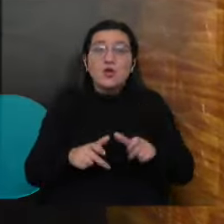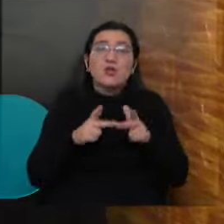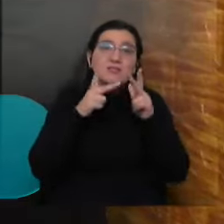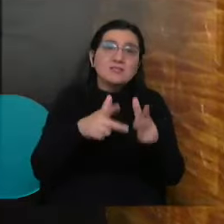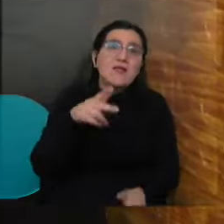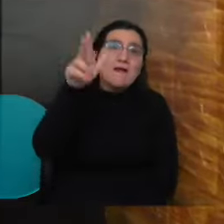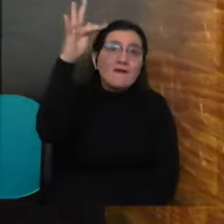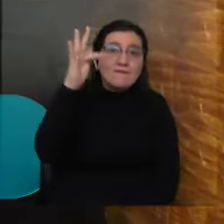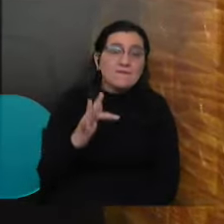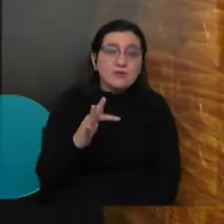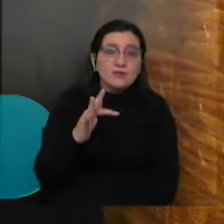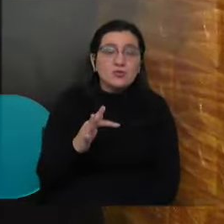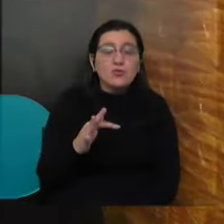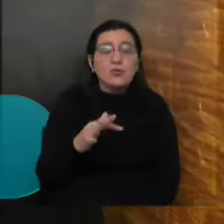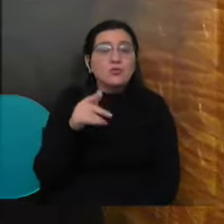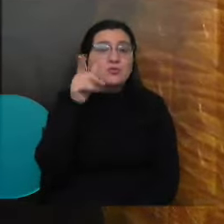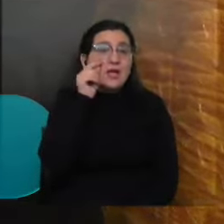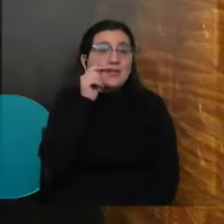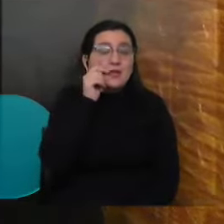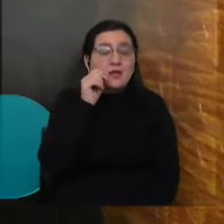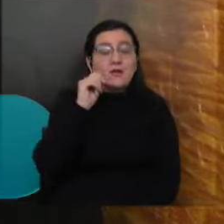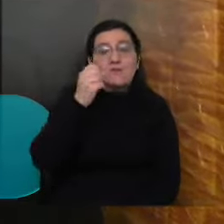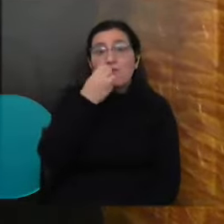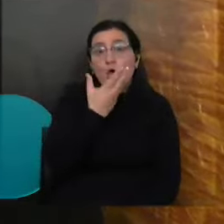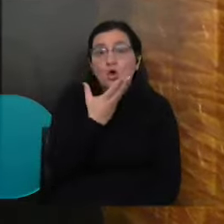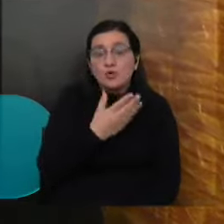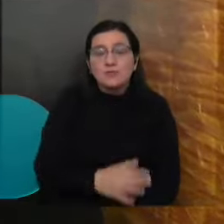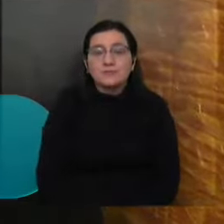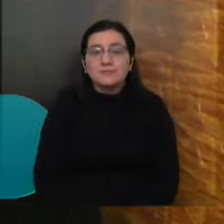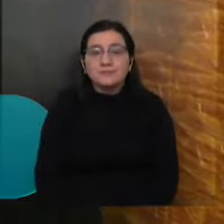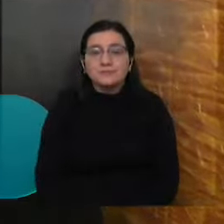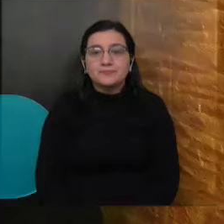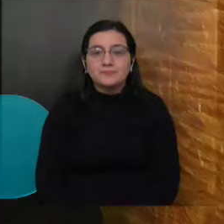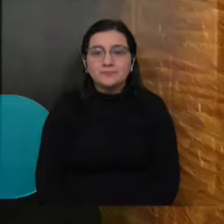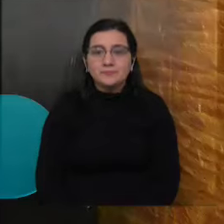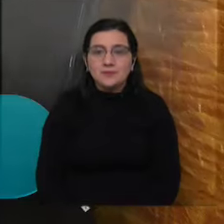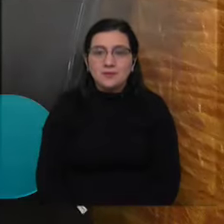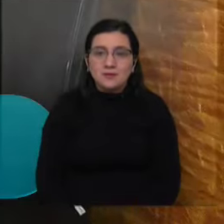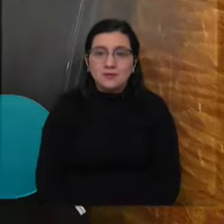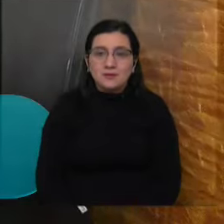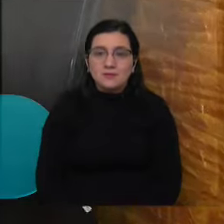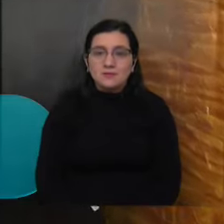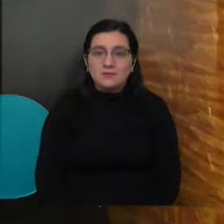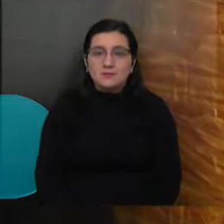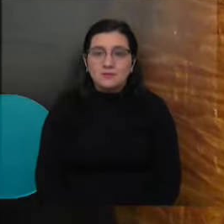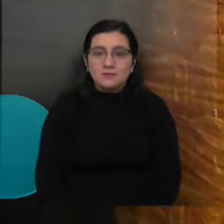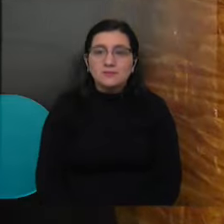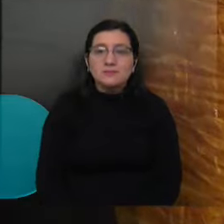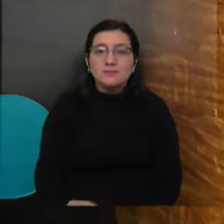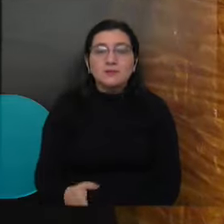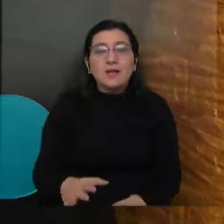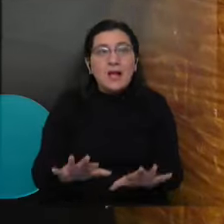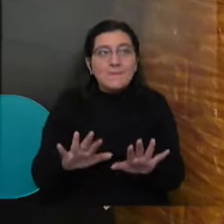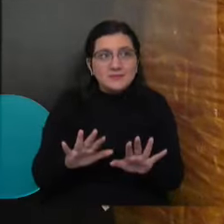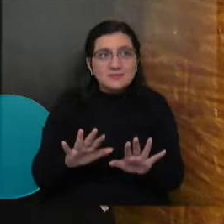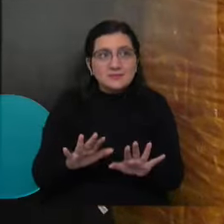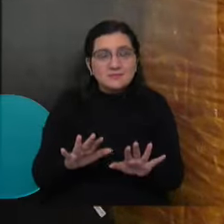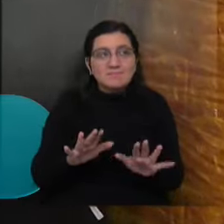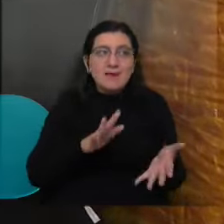lo que decía tñ lo que decía lo que decía flor para vos qué es un amigo cómo lo definirías tiene tal vez huele lo que voy a decir a a